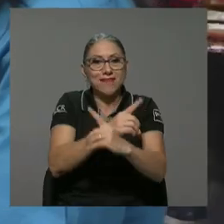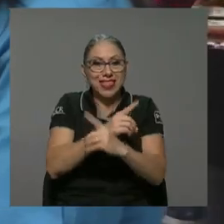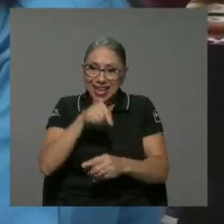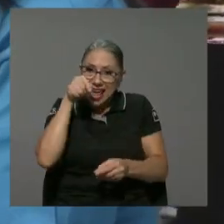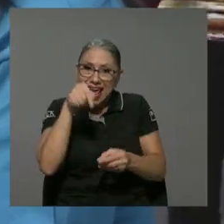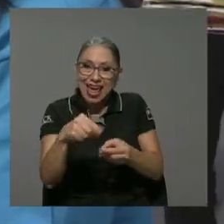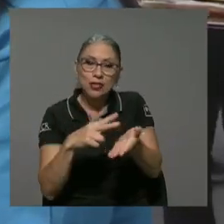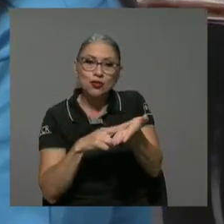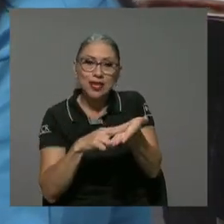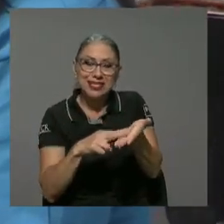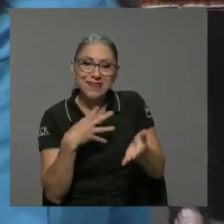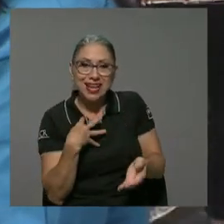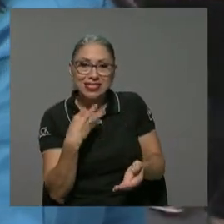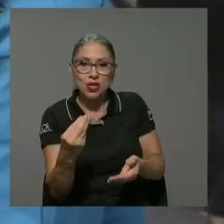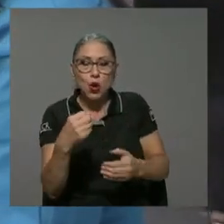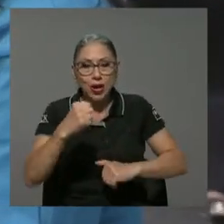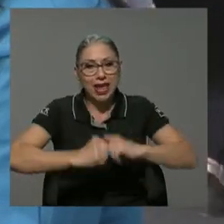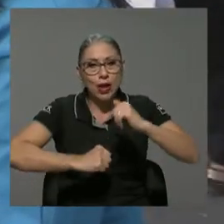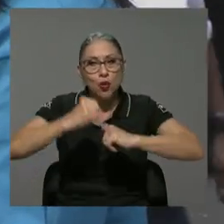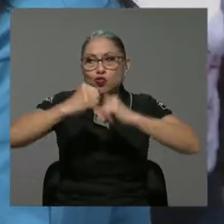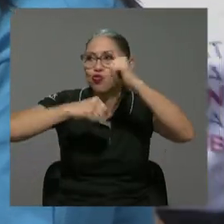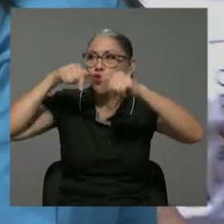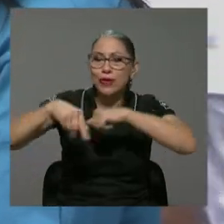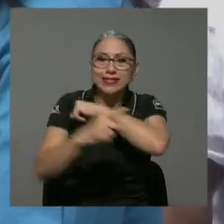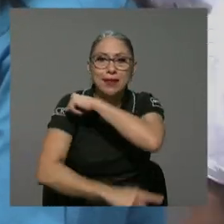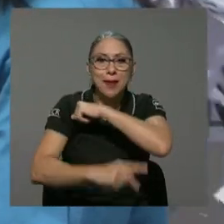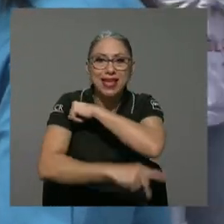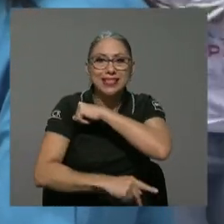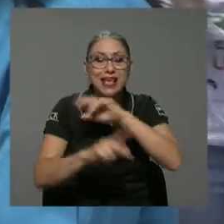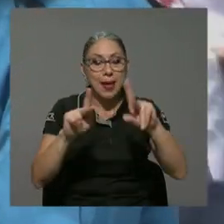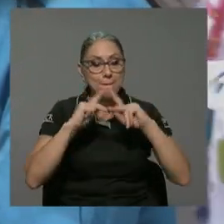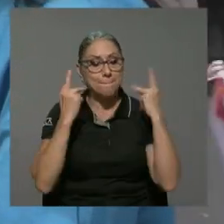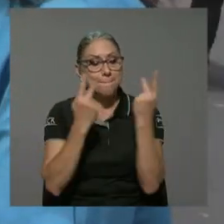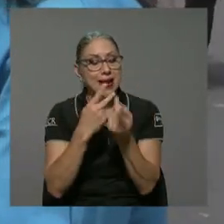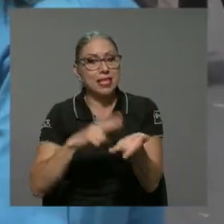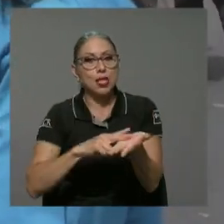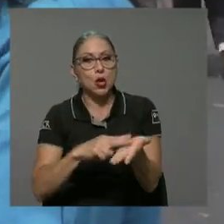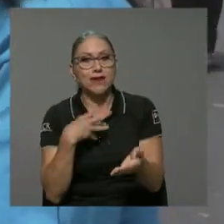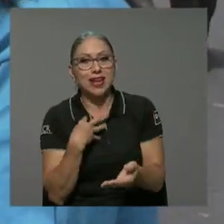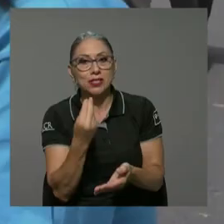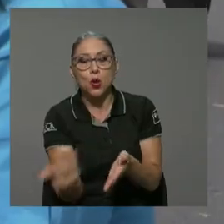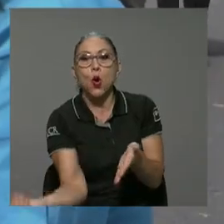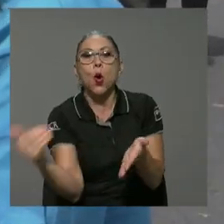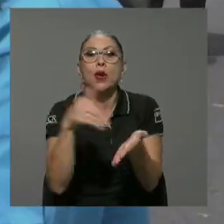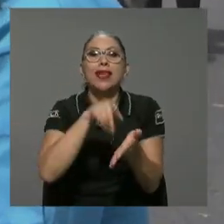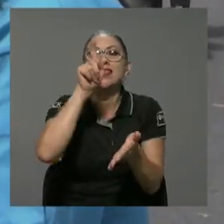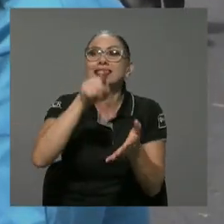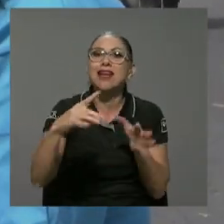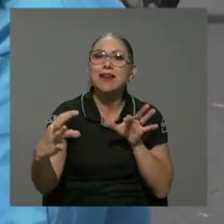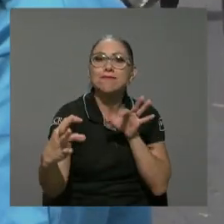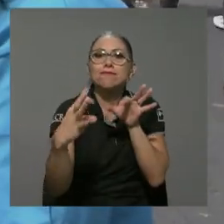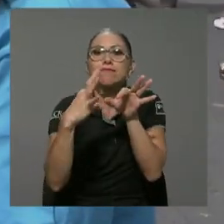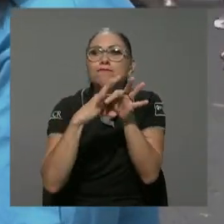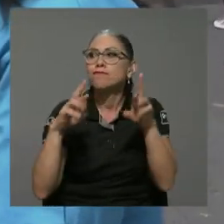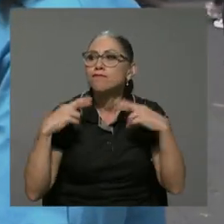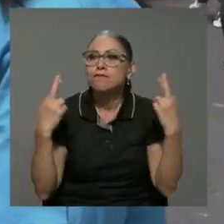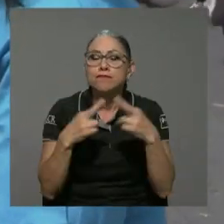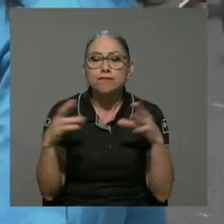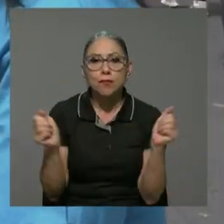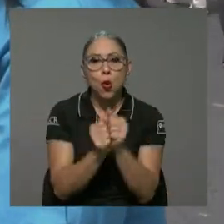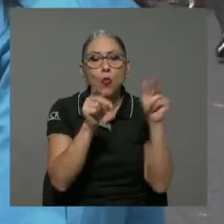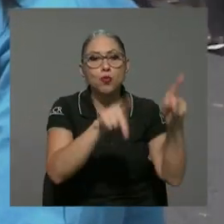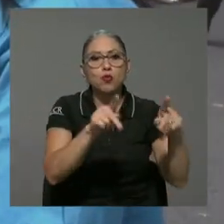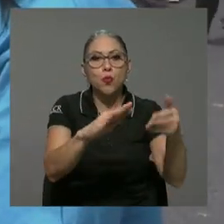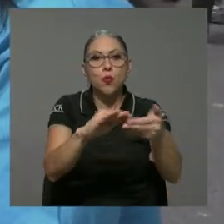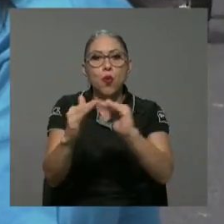Liberación que construyó este país y esa Liberación que tiene que volver a reunirse con su pueblo, que tiene que volver a construir